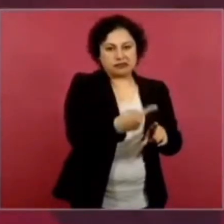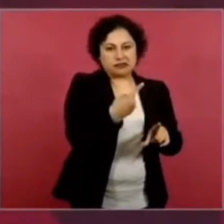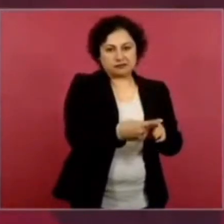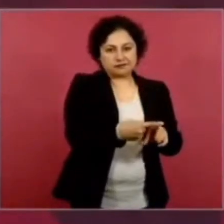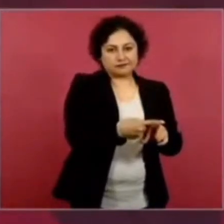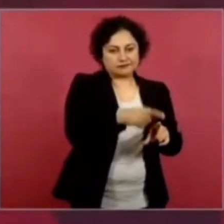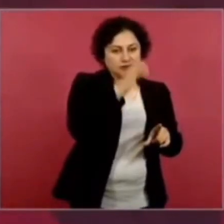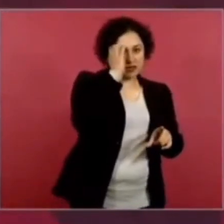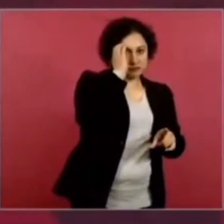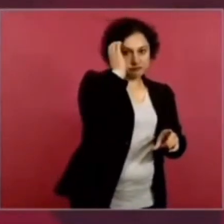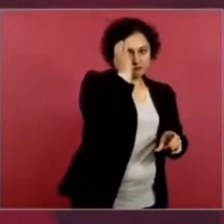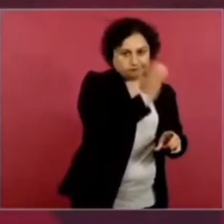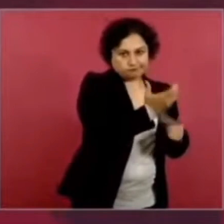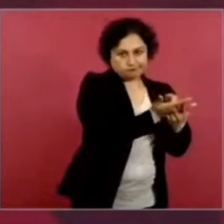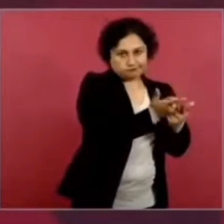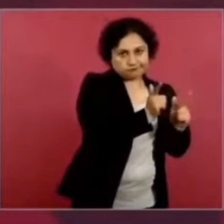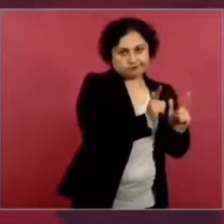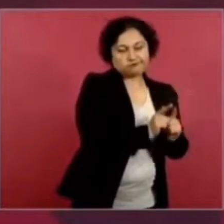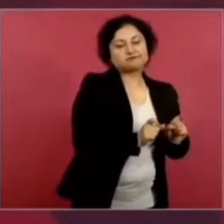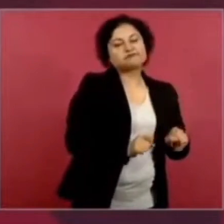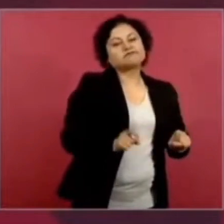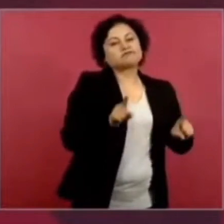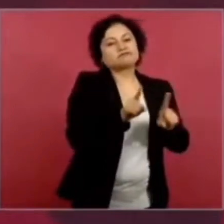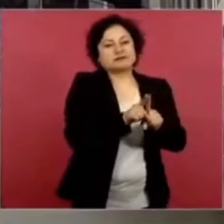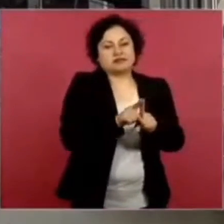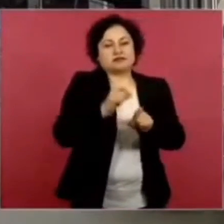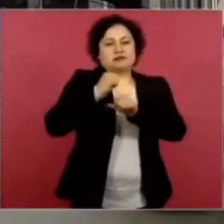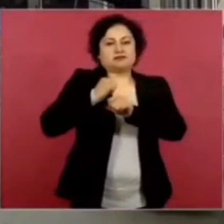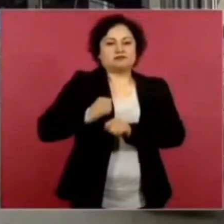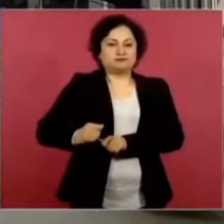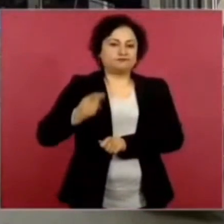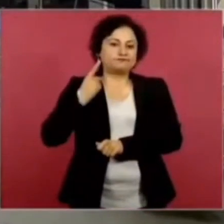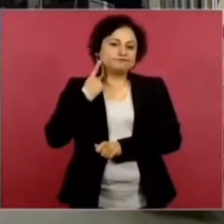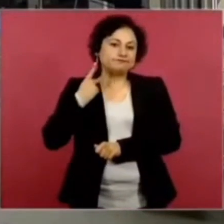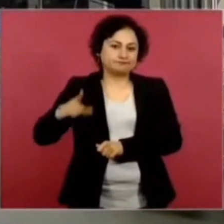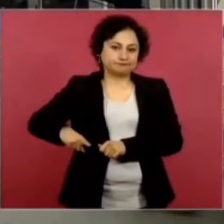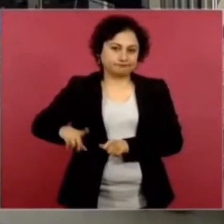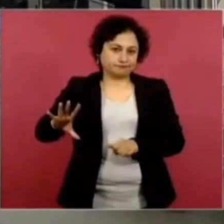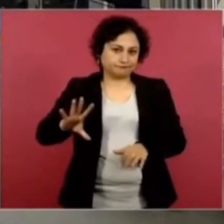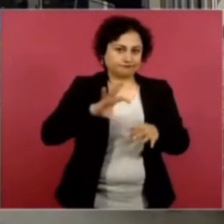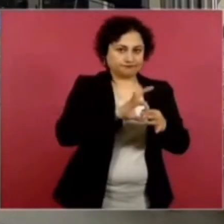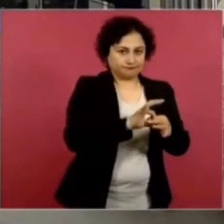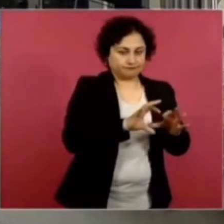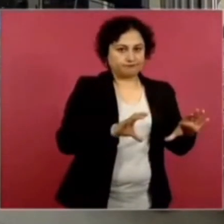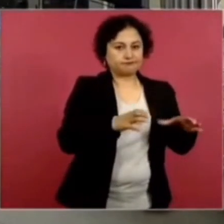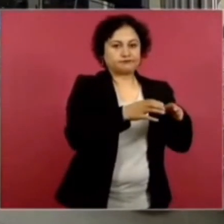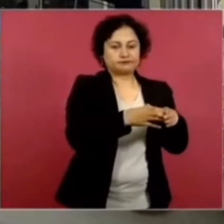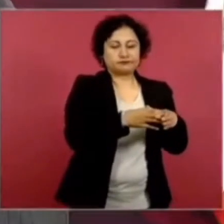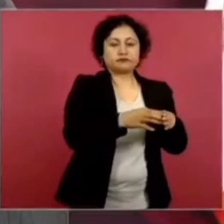Y otros factores hicieron crecer, por ejemplo, la maquila. Justo el tema